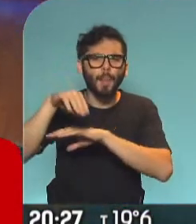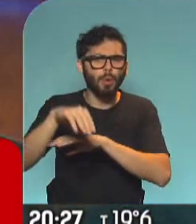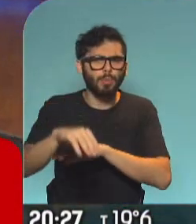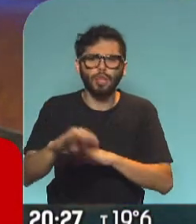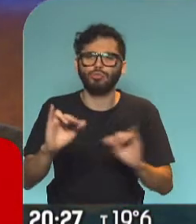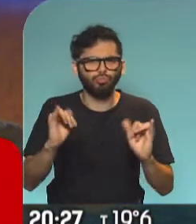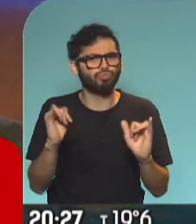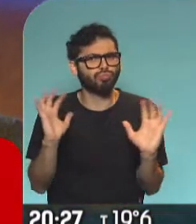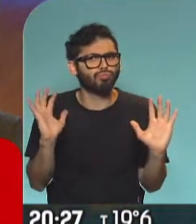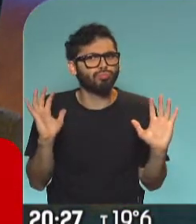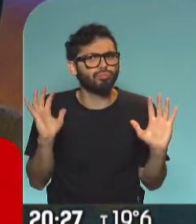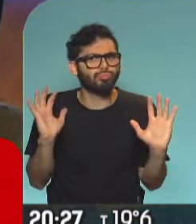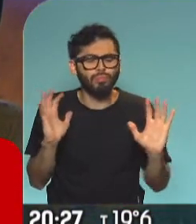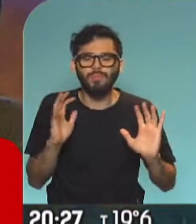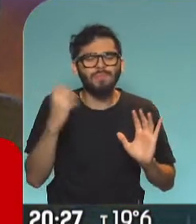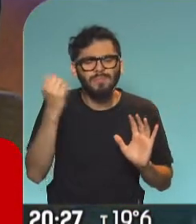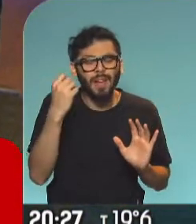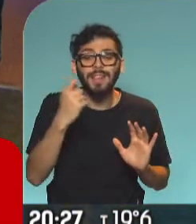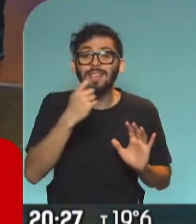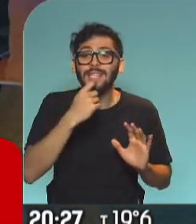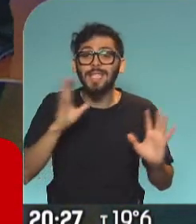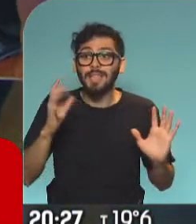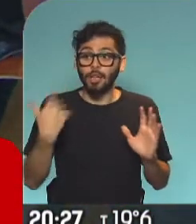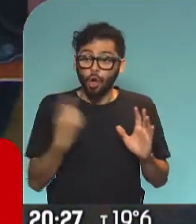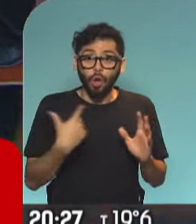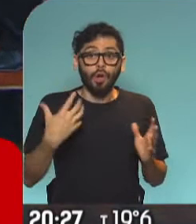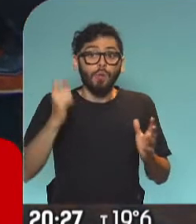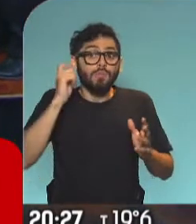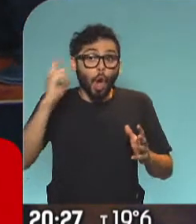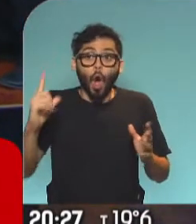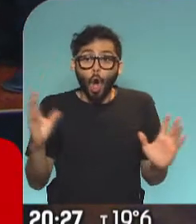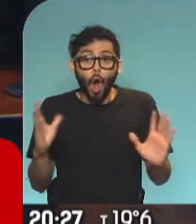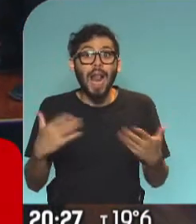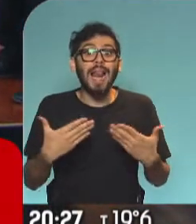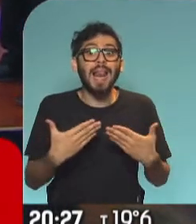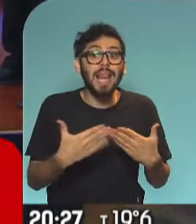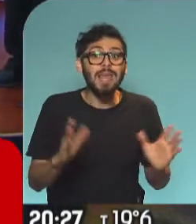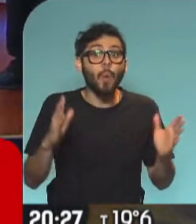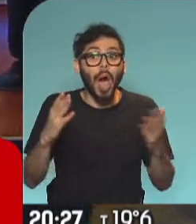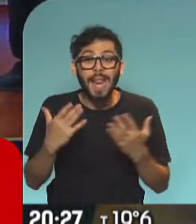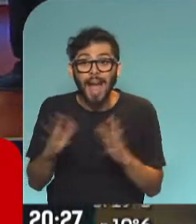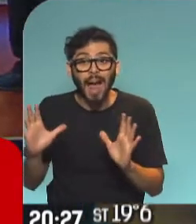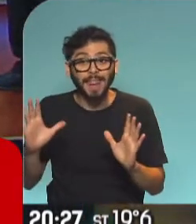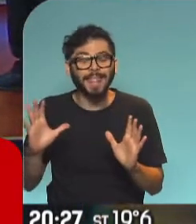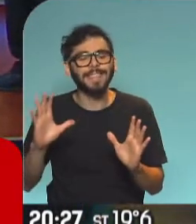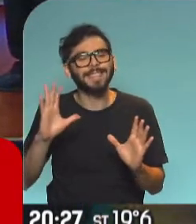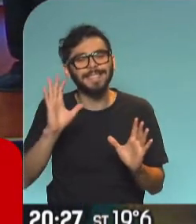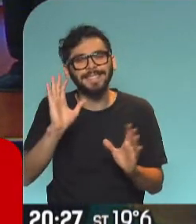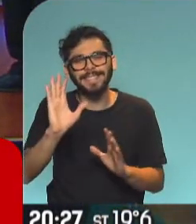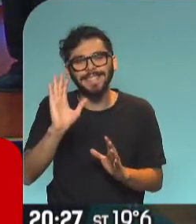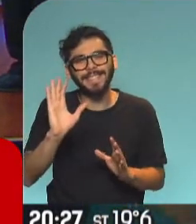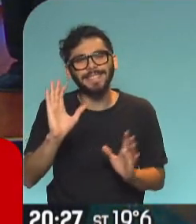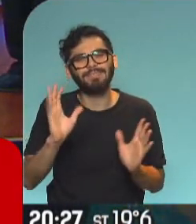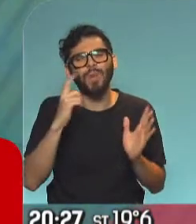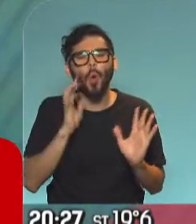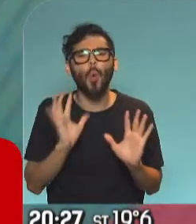que si adquirimos ciertas libertades en esta época, son... Con cuidado,